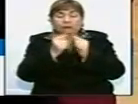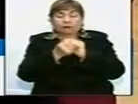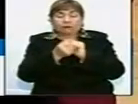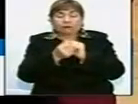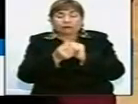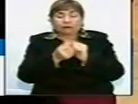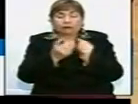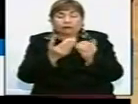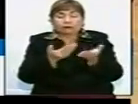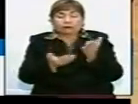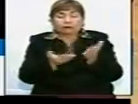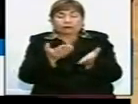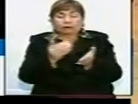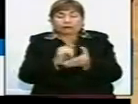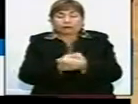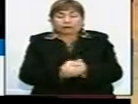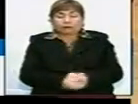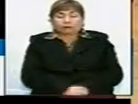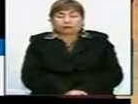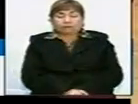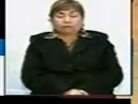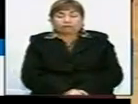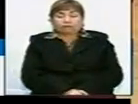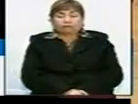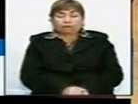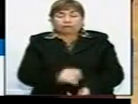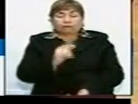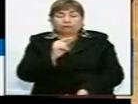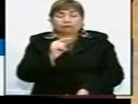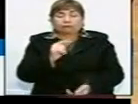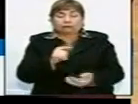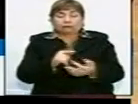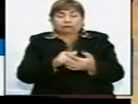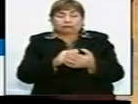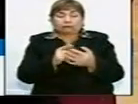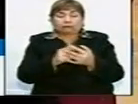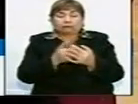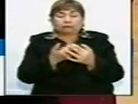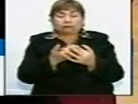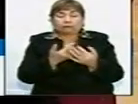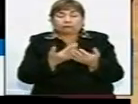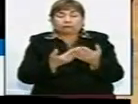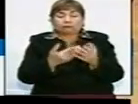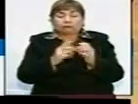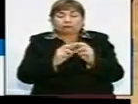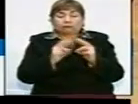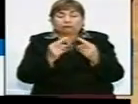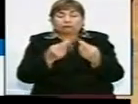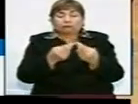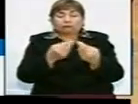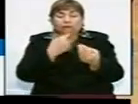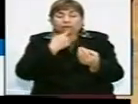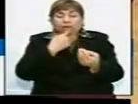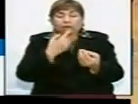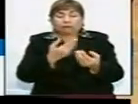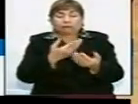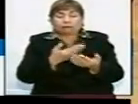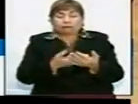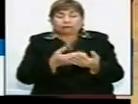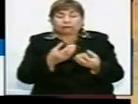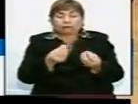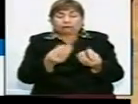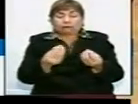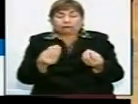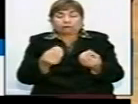así que creo que está esta iniciativa está esta reunión debería ser una de varias que